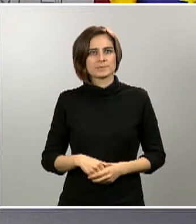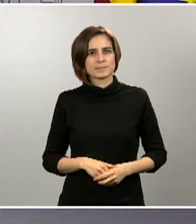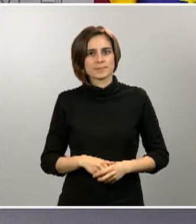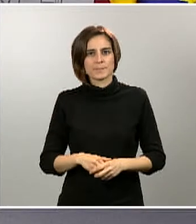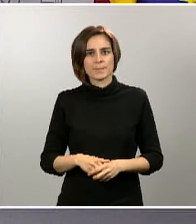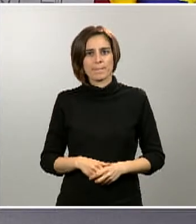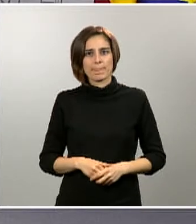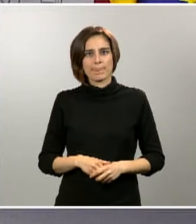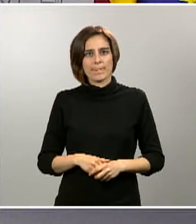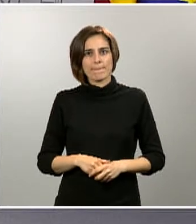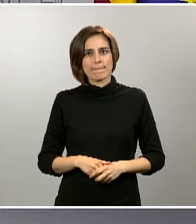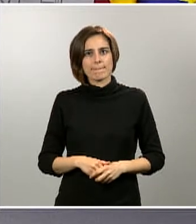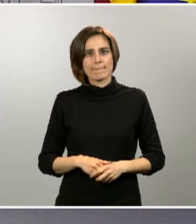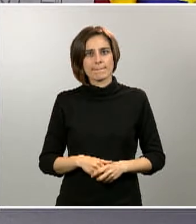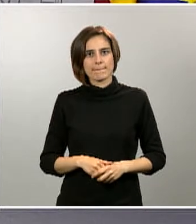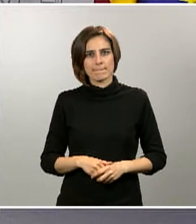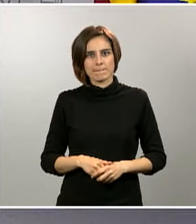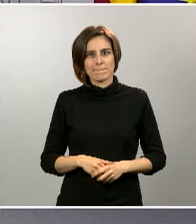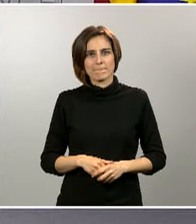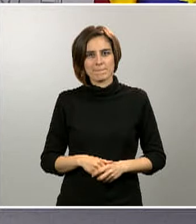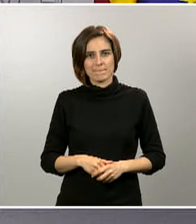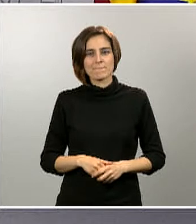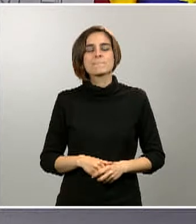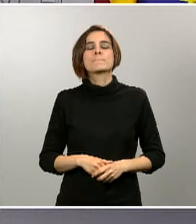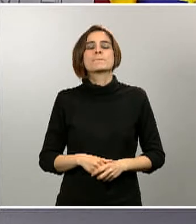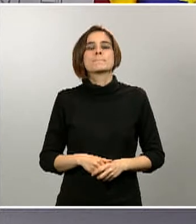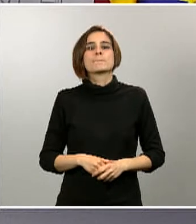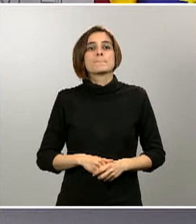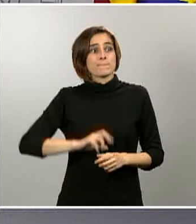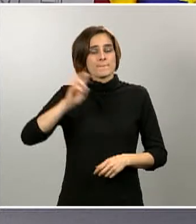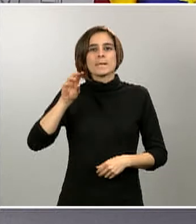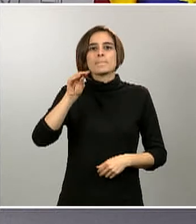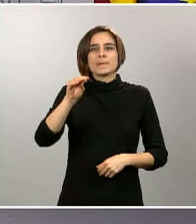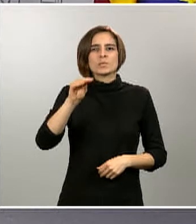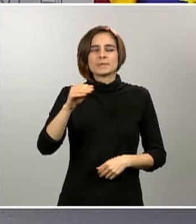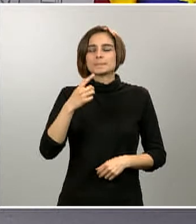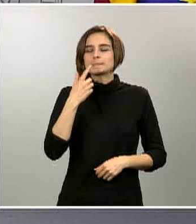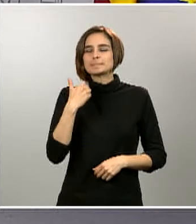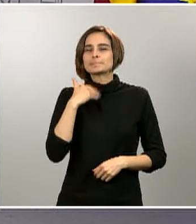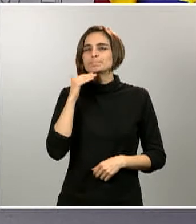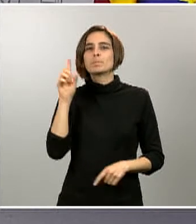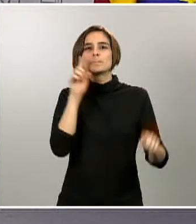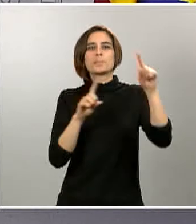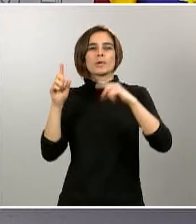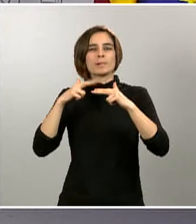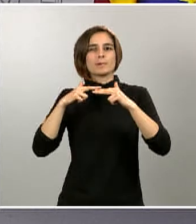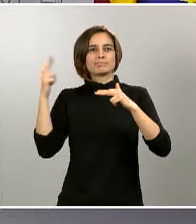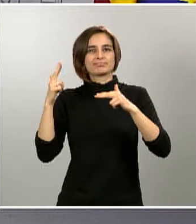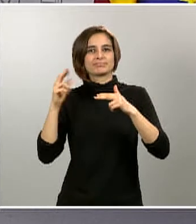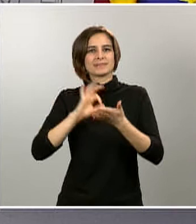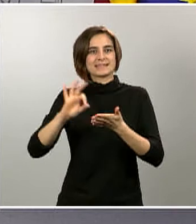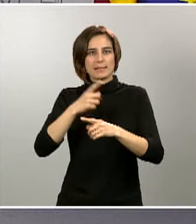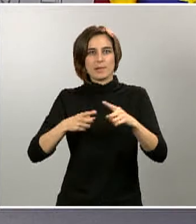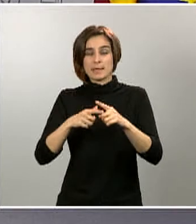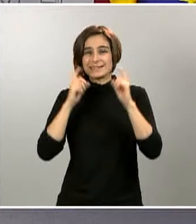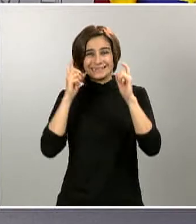Vamos a la siguiente pregunta. Me habían dicho que hay algún problemilla con la conexión con Servimedia. Mientras lo ajustamos, pasamos